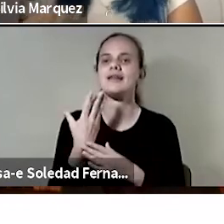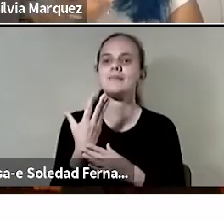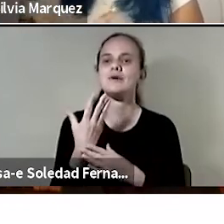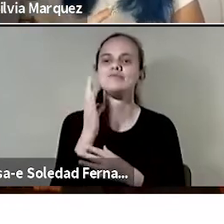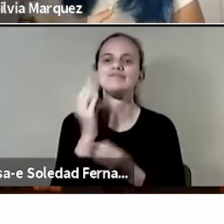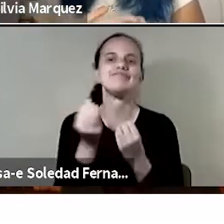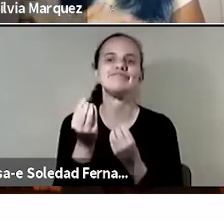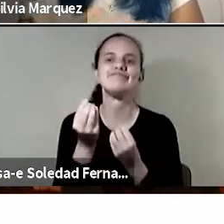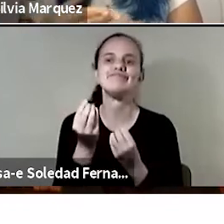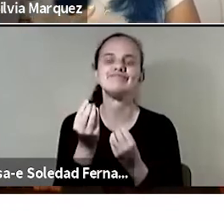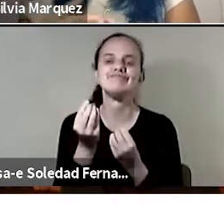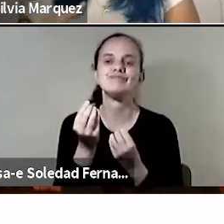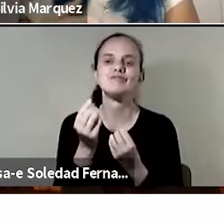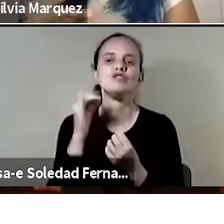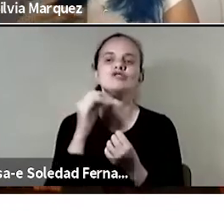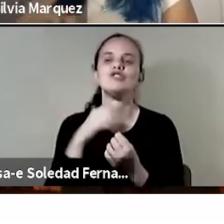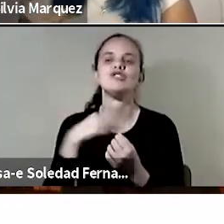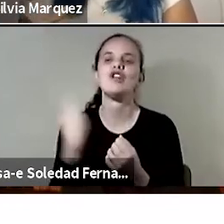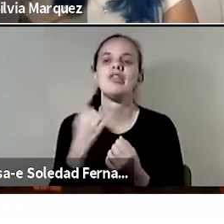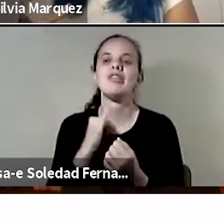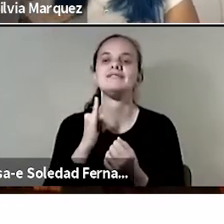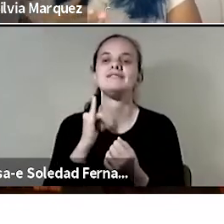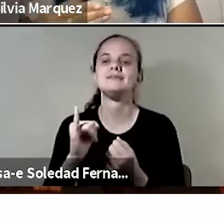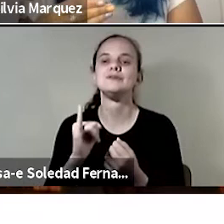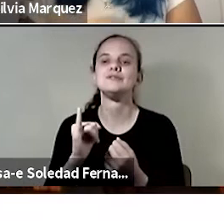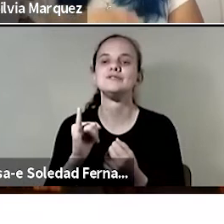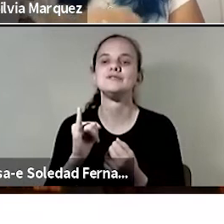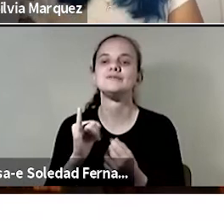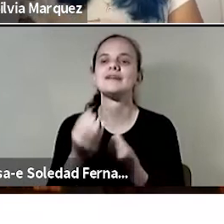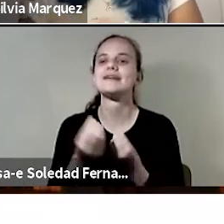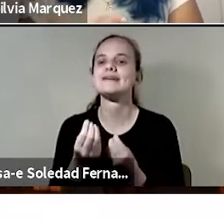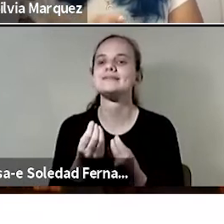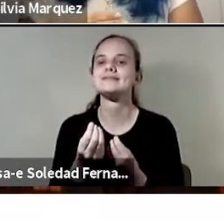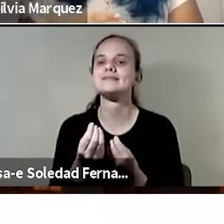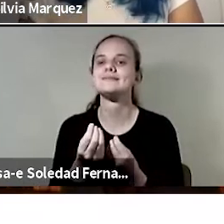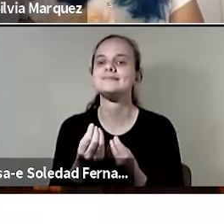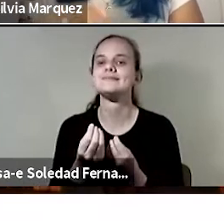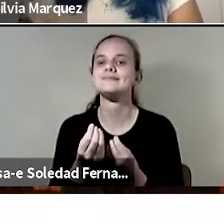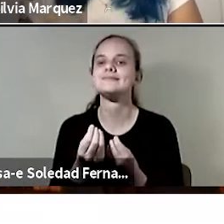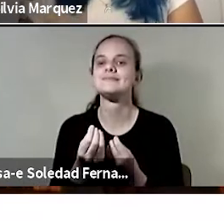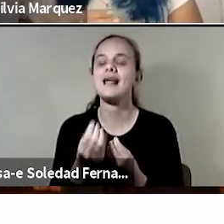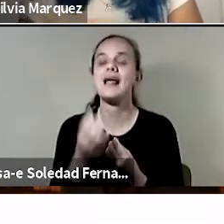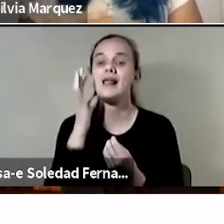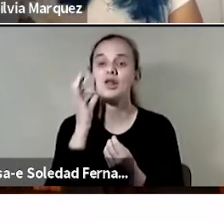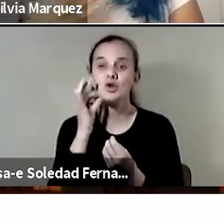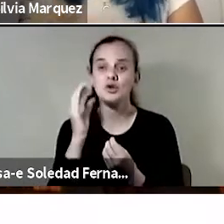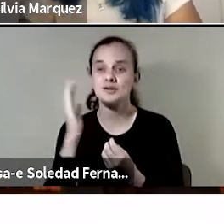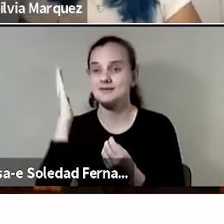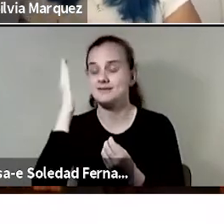alternativo, porque en definitiva lo que estamos generando es un poco algo que nosotros solemos decir